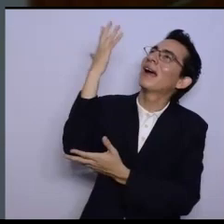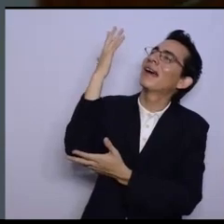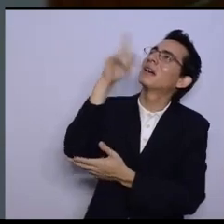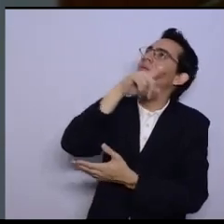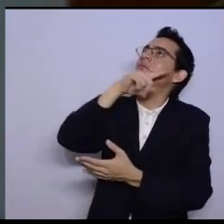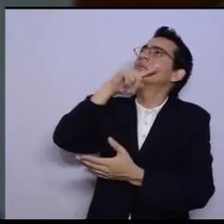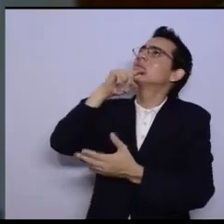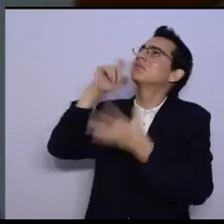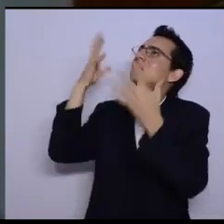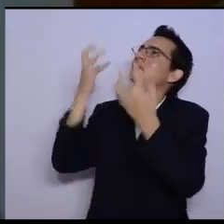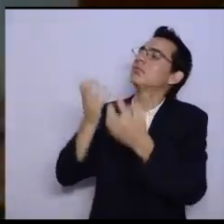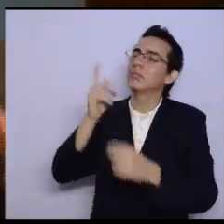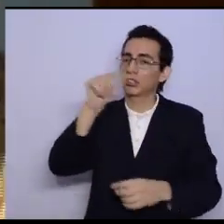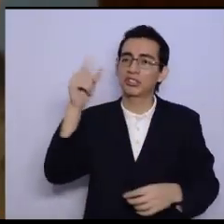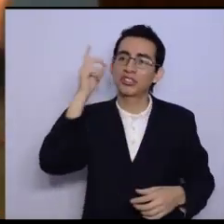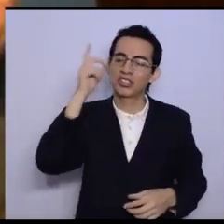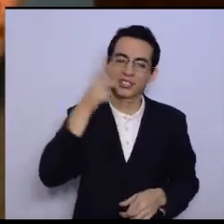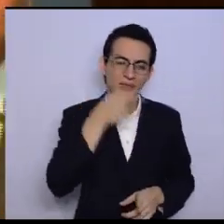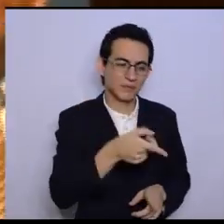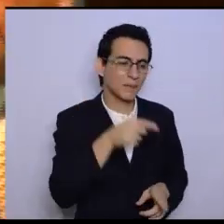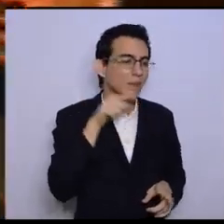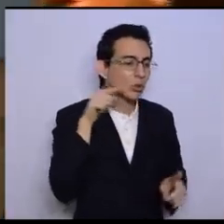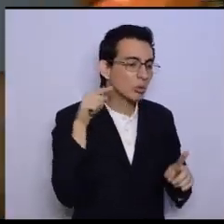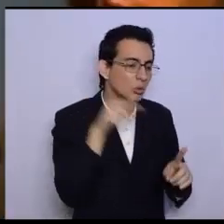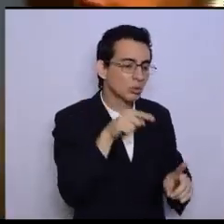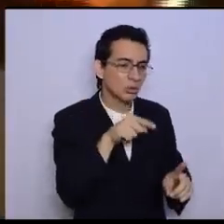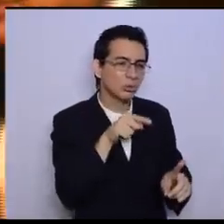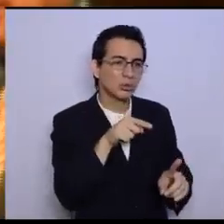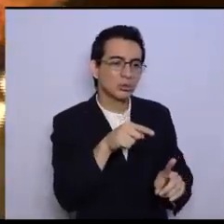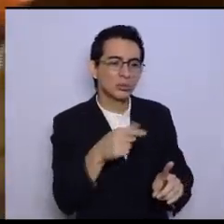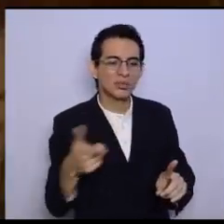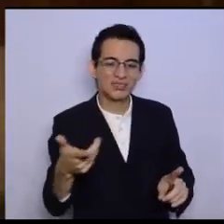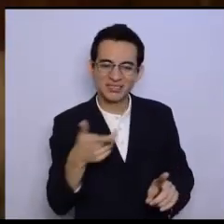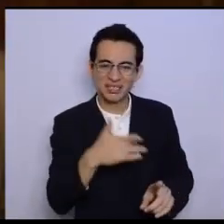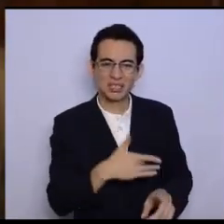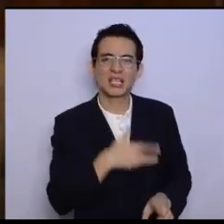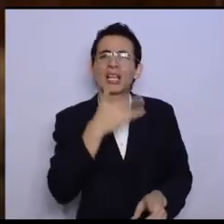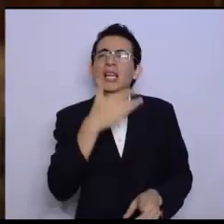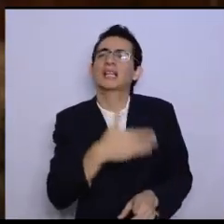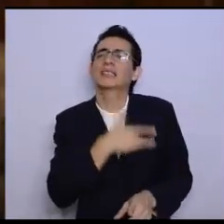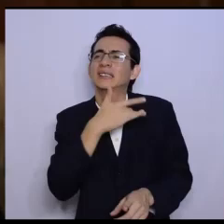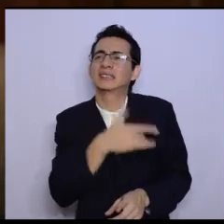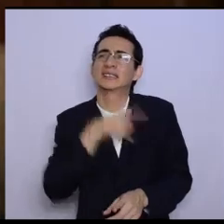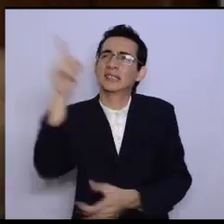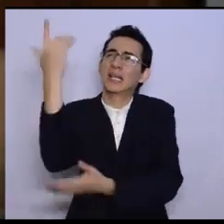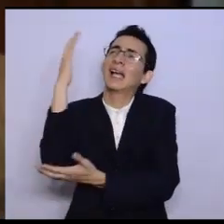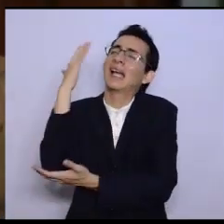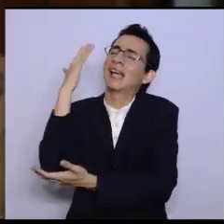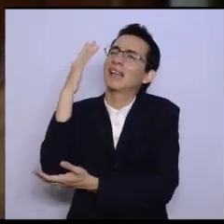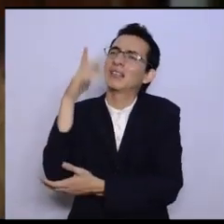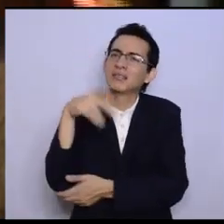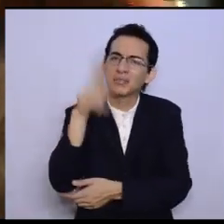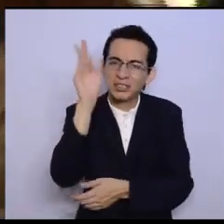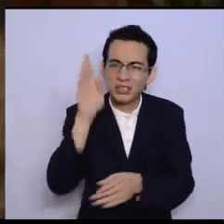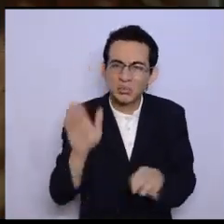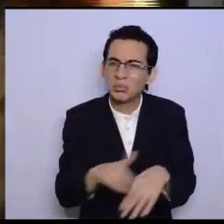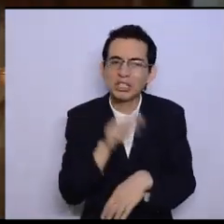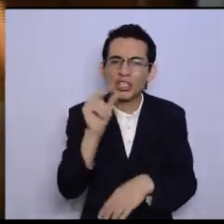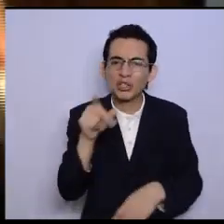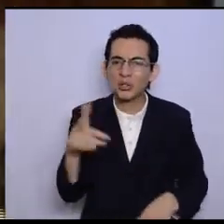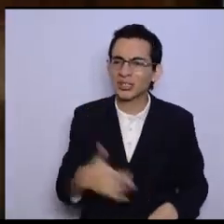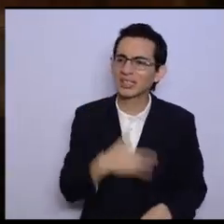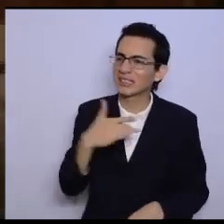se secó. Entonces Dios le dice, tú tienes lástima por la calabacera y no había yo de tener misericordia